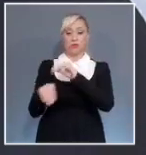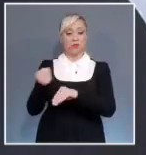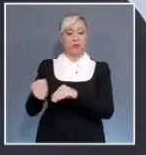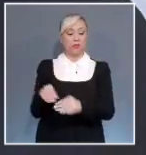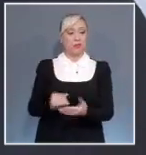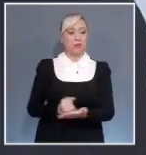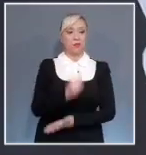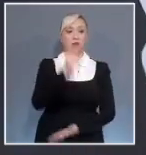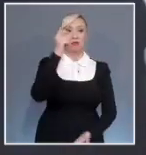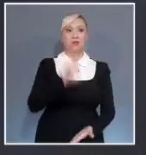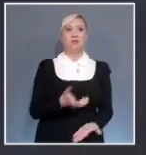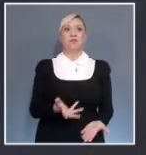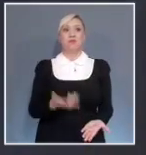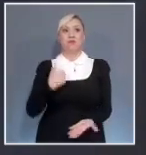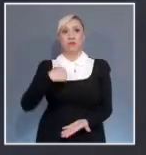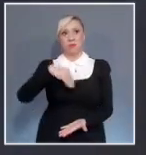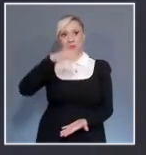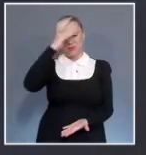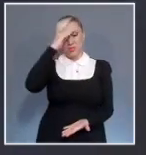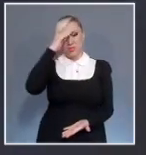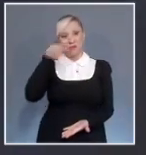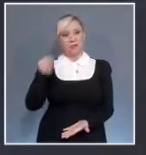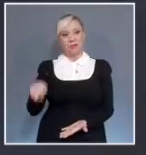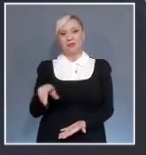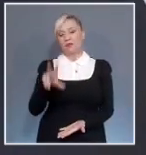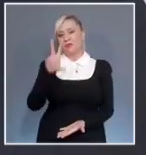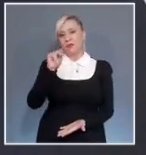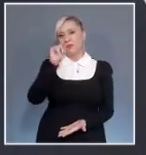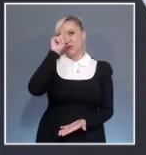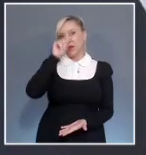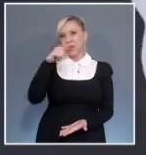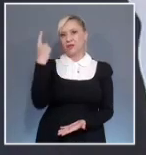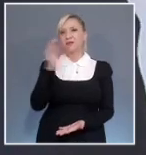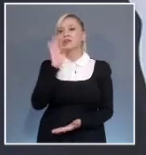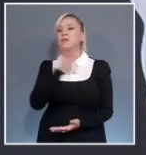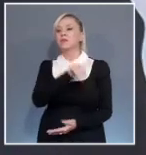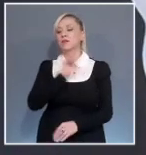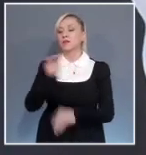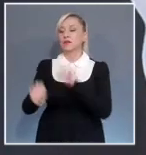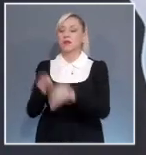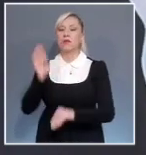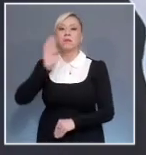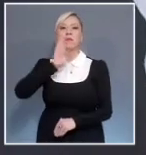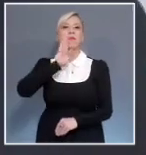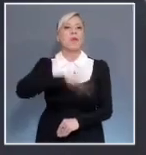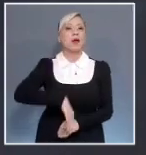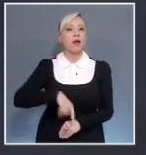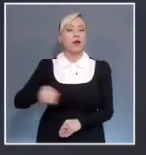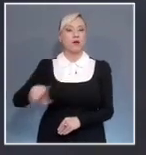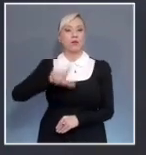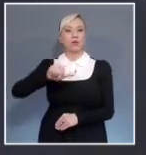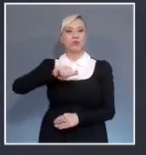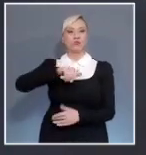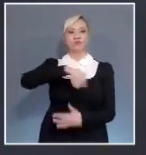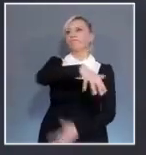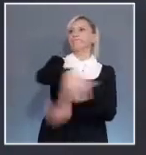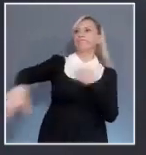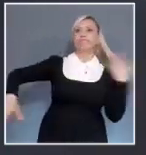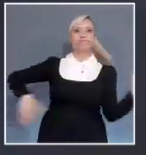traen consigo responsabilidad. El papel de los jueces, de